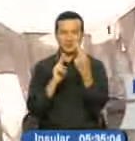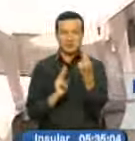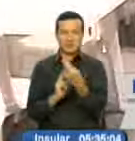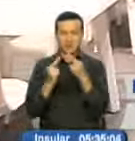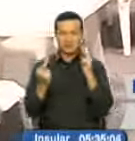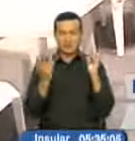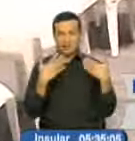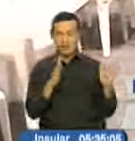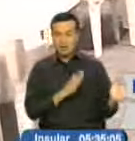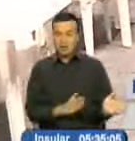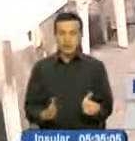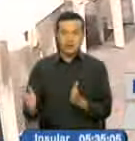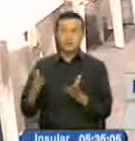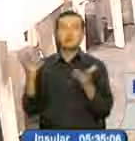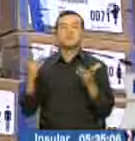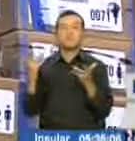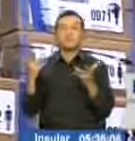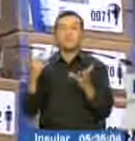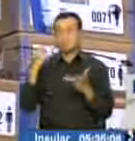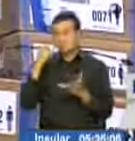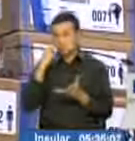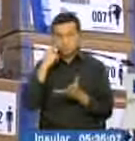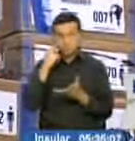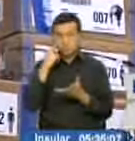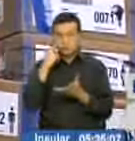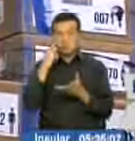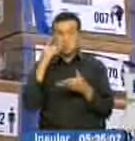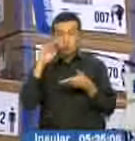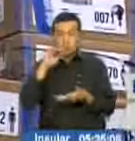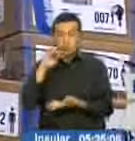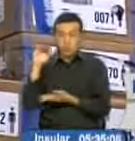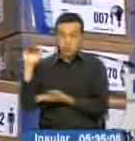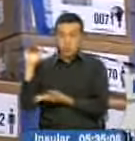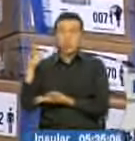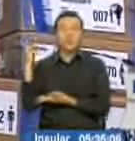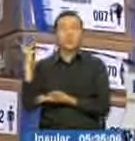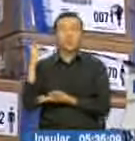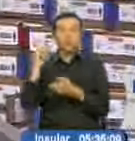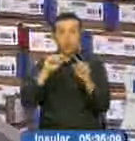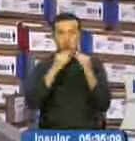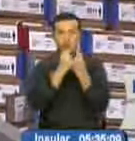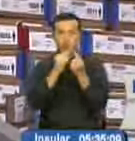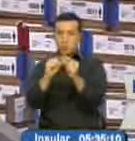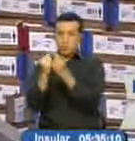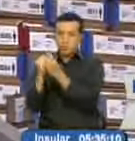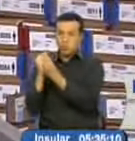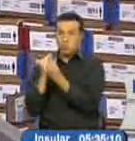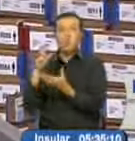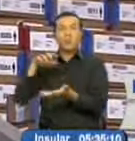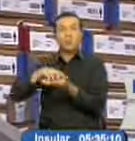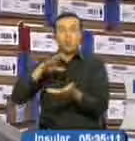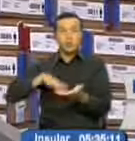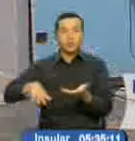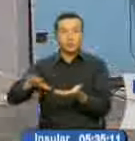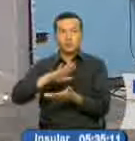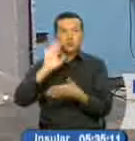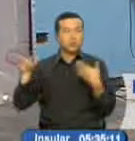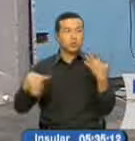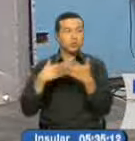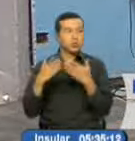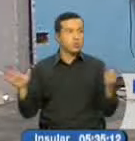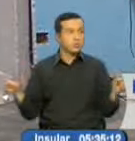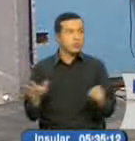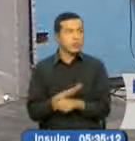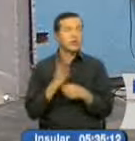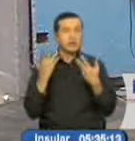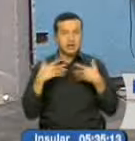para atender una fase pública de objeciones. Cada paquete electoral está organizado por grupos, según la provincia y en su totalidad ya se